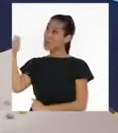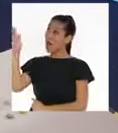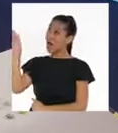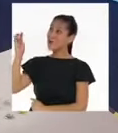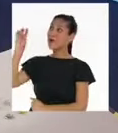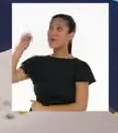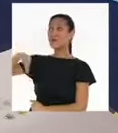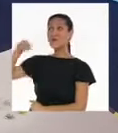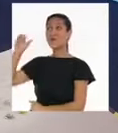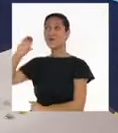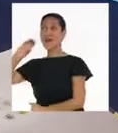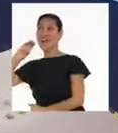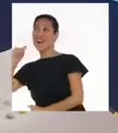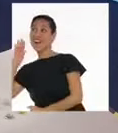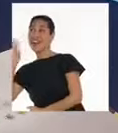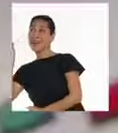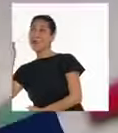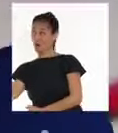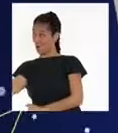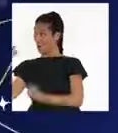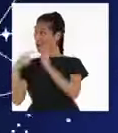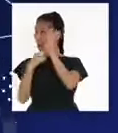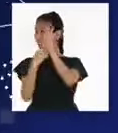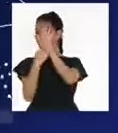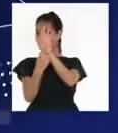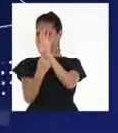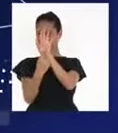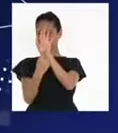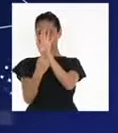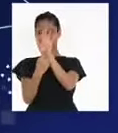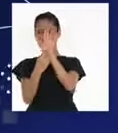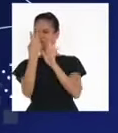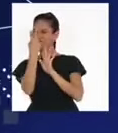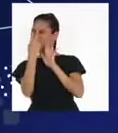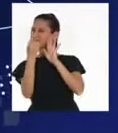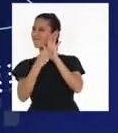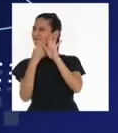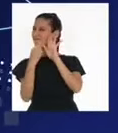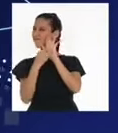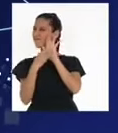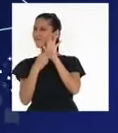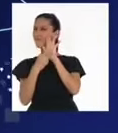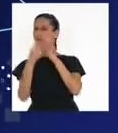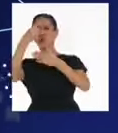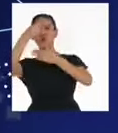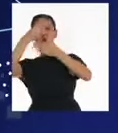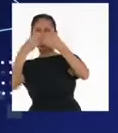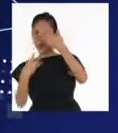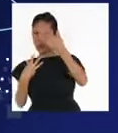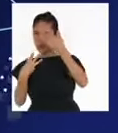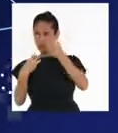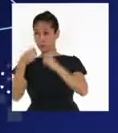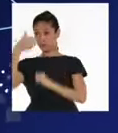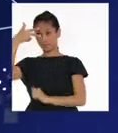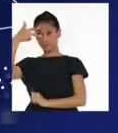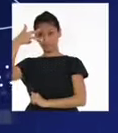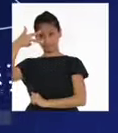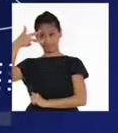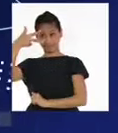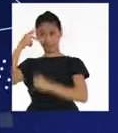¡Muéstranos nuevamente la tabla! A ver, ¿cuánto sería? Tres